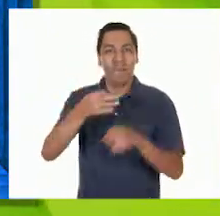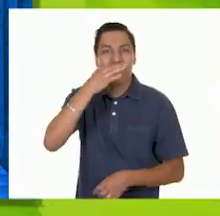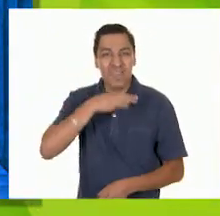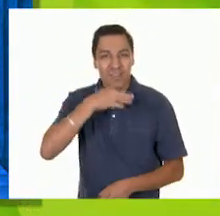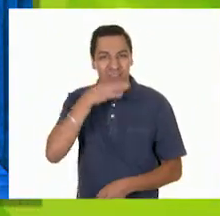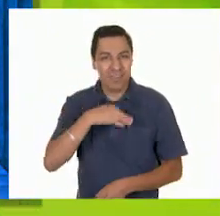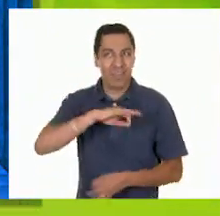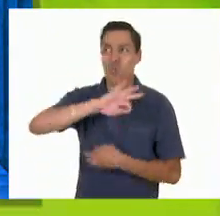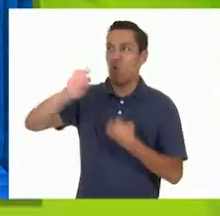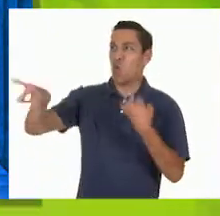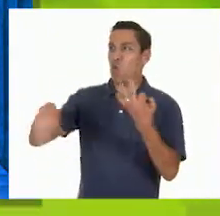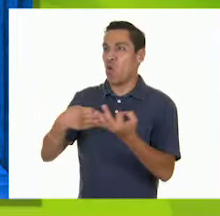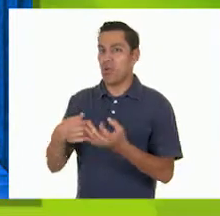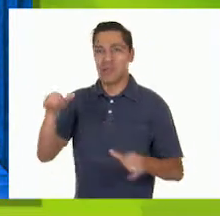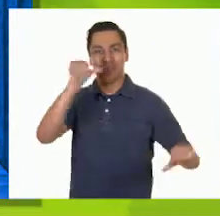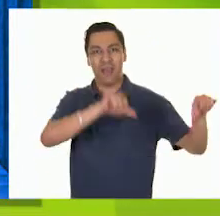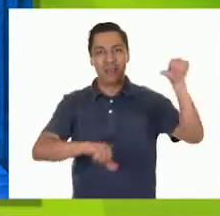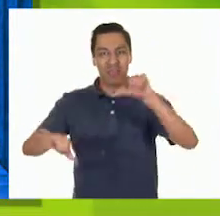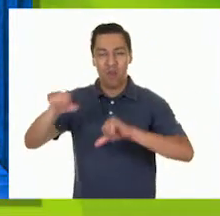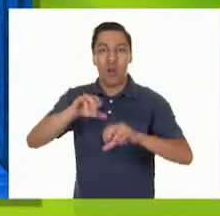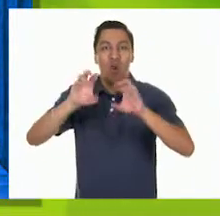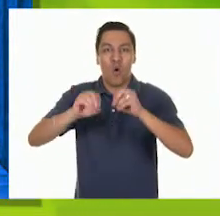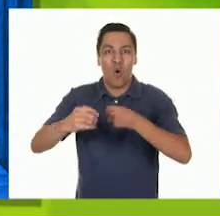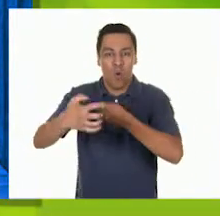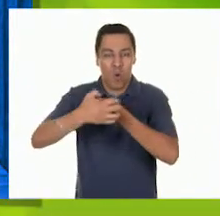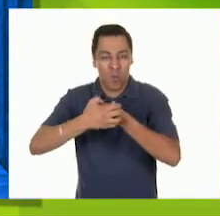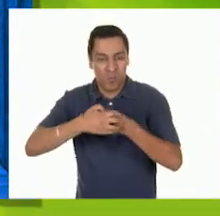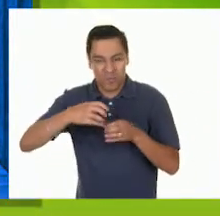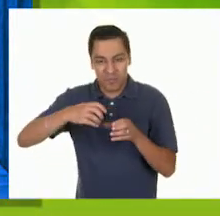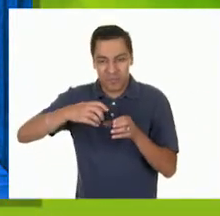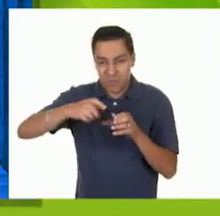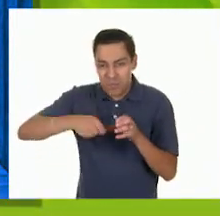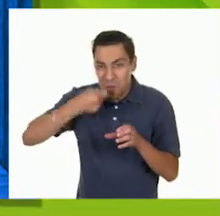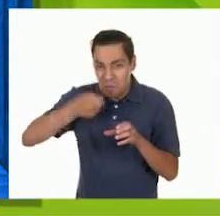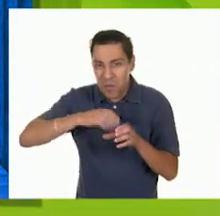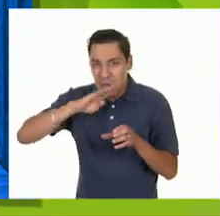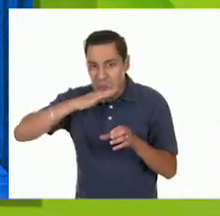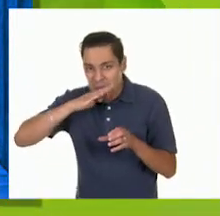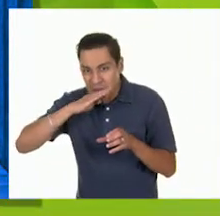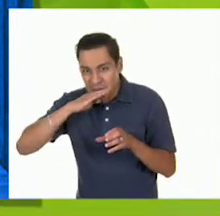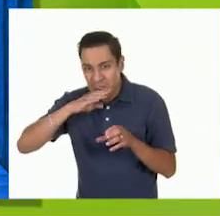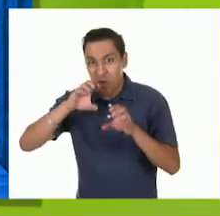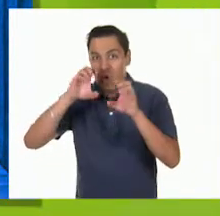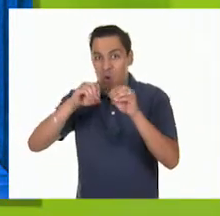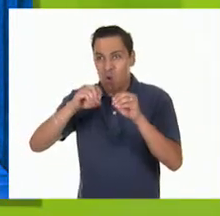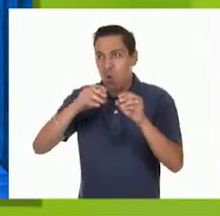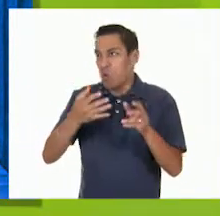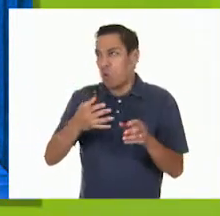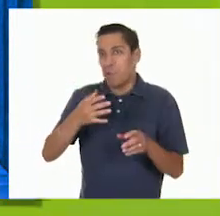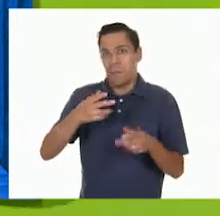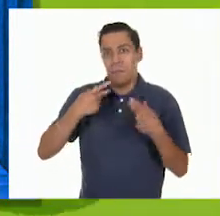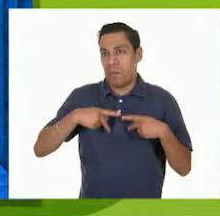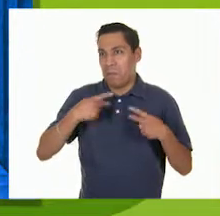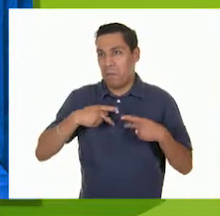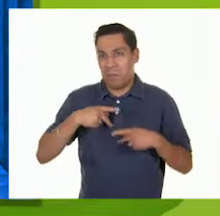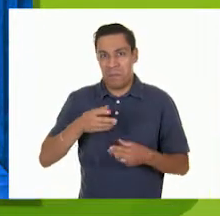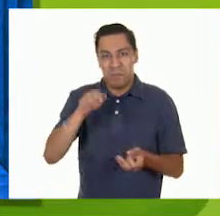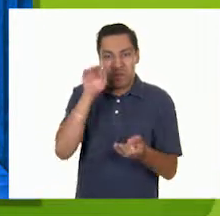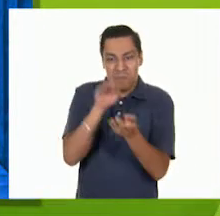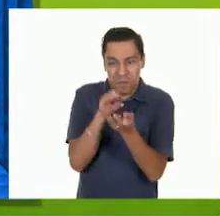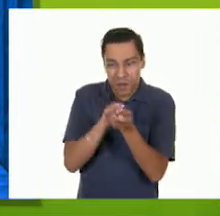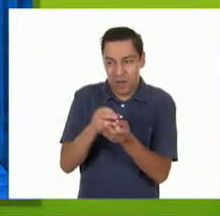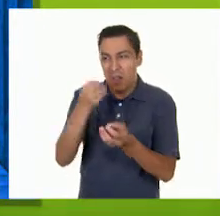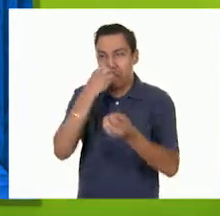comemos aquel pozole rico y cuando la gente se muere hacemos tamales toda nuestra vida nos